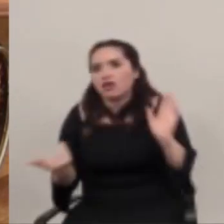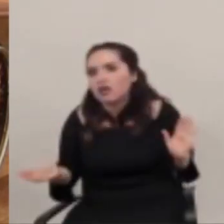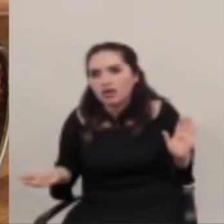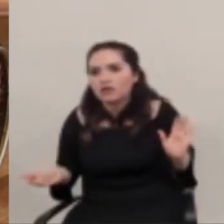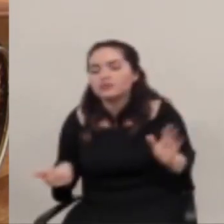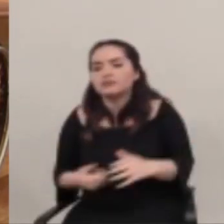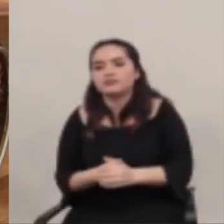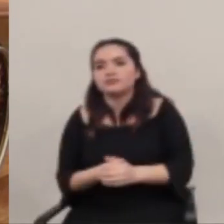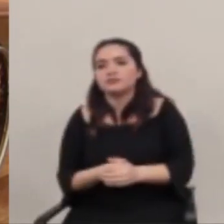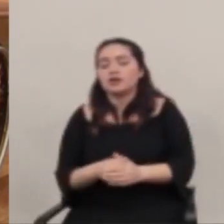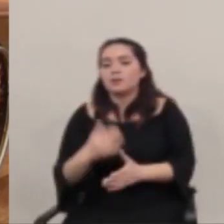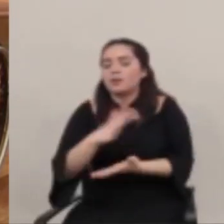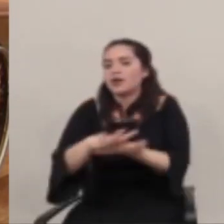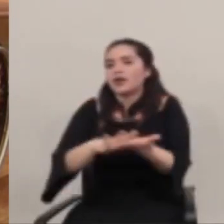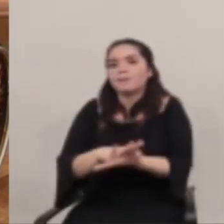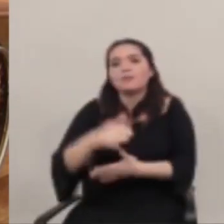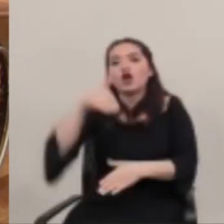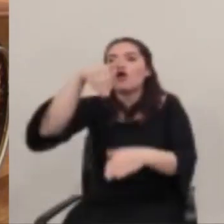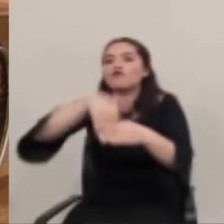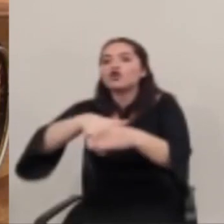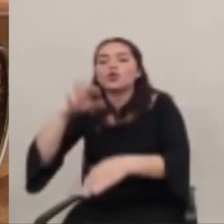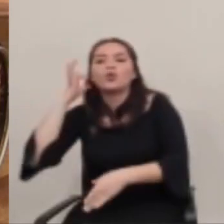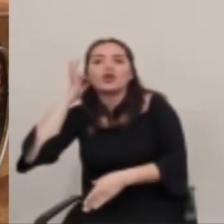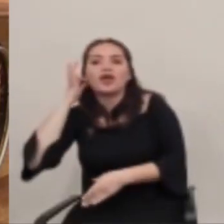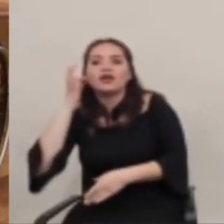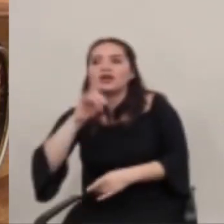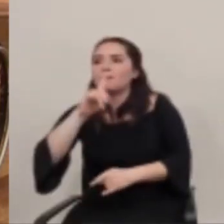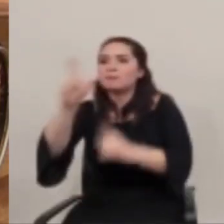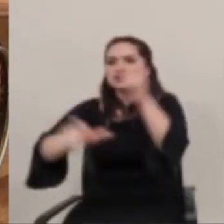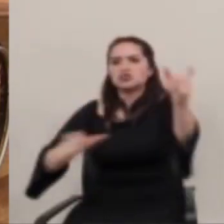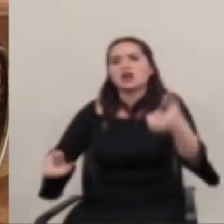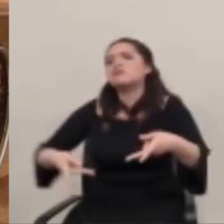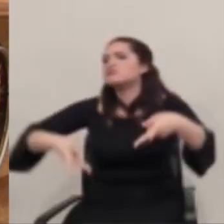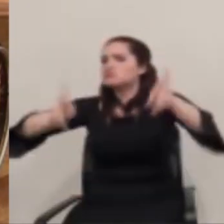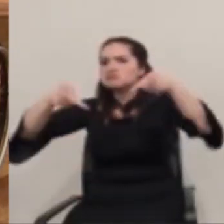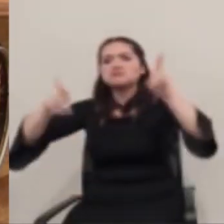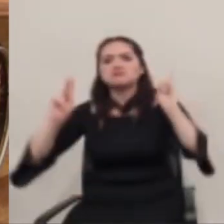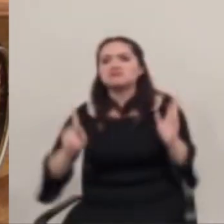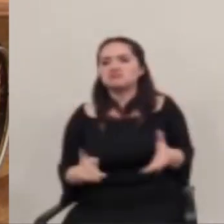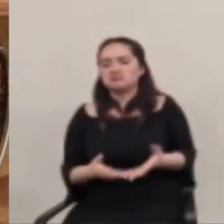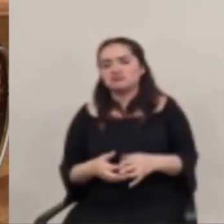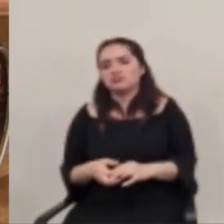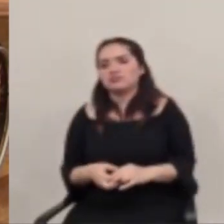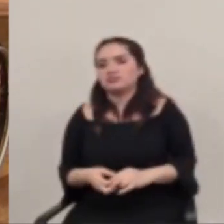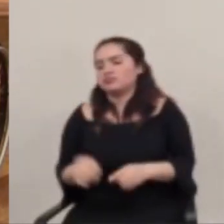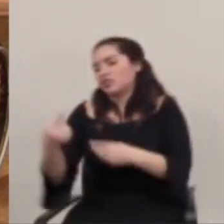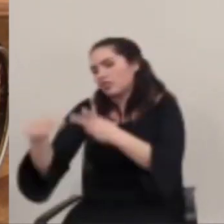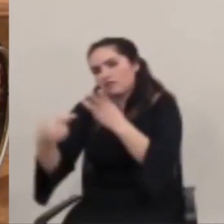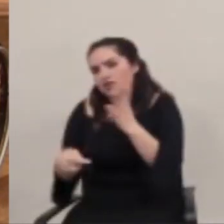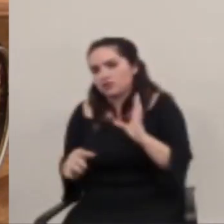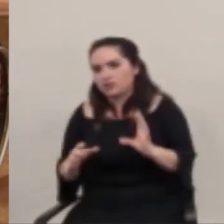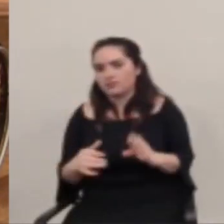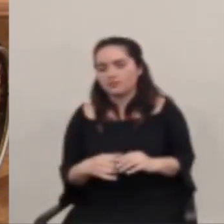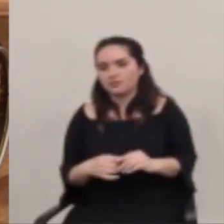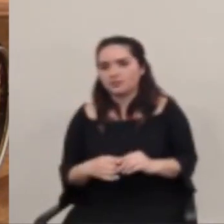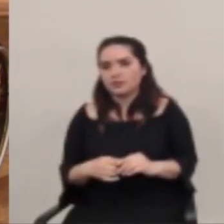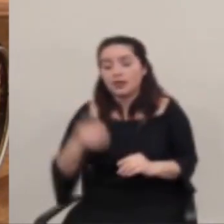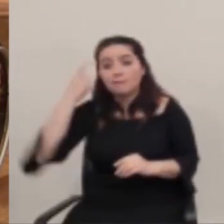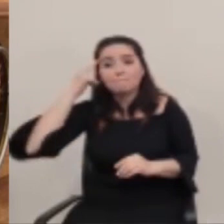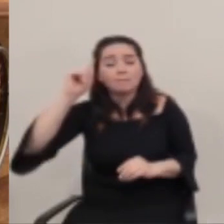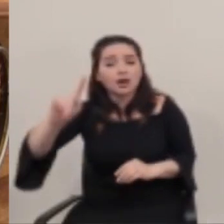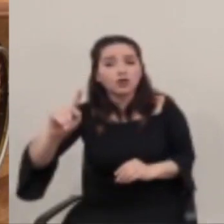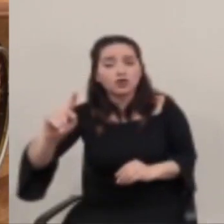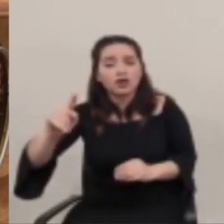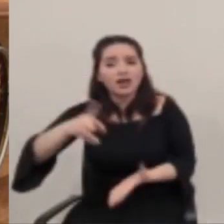el derecho a voto a las mujeres. No habría que hacer ninguna campaña para promover que la mujer ejerza el voto, o para otras tantas cosas sí, ¿no? Pero